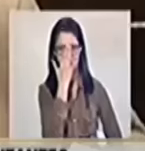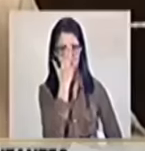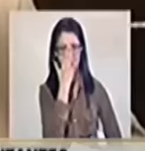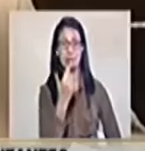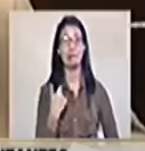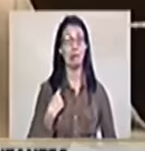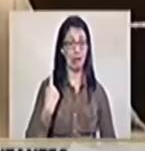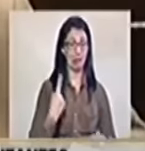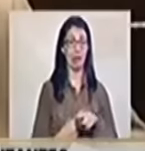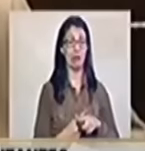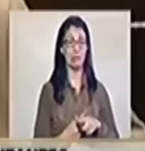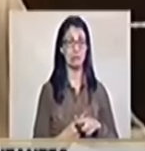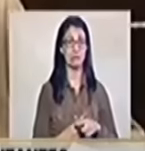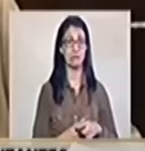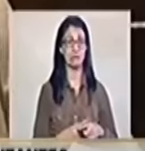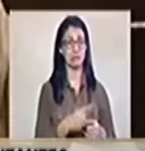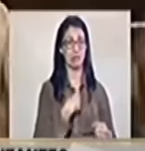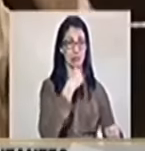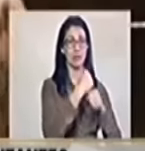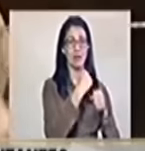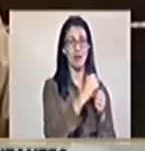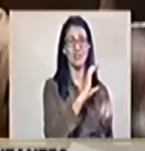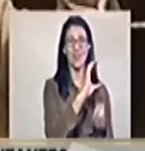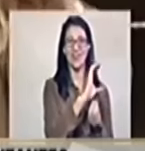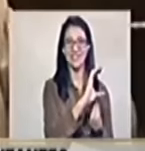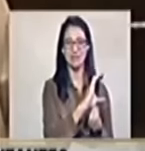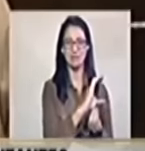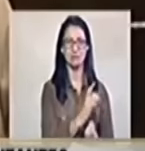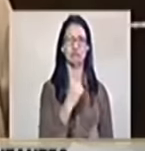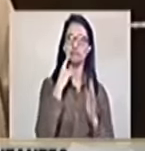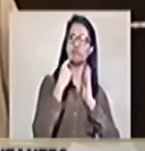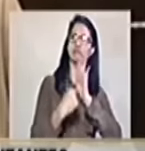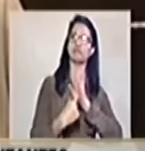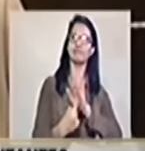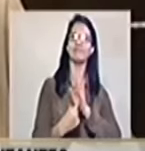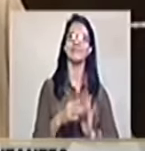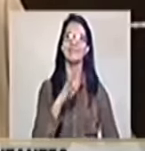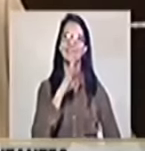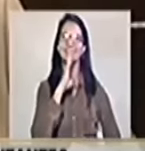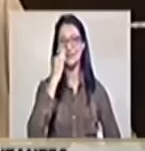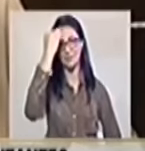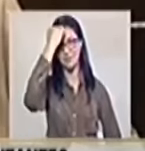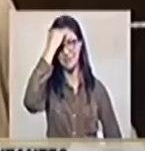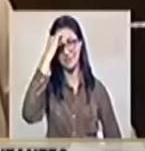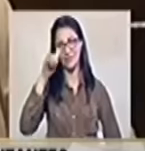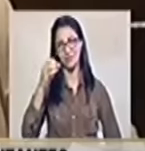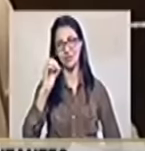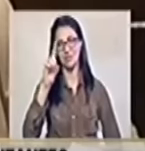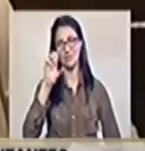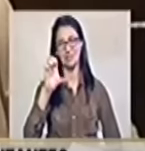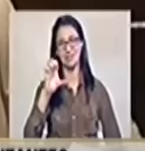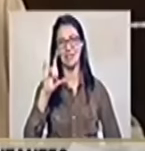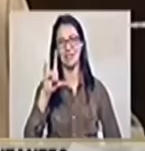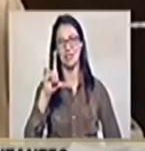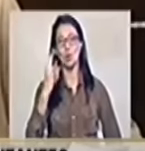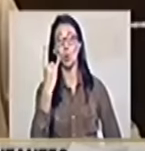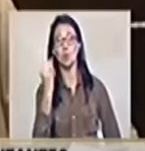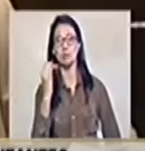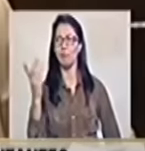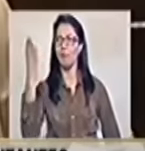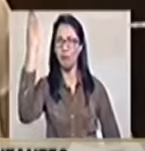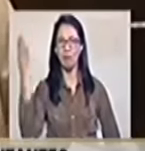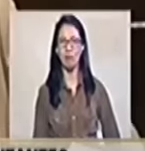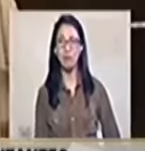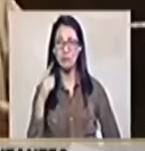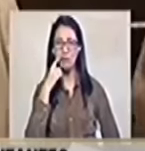conservador que es ejemplo de dignidad para el país y lo será por muchos años, que fue el profesor José Luis Aramburu Restrepo. Ese